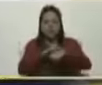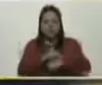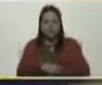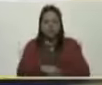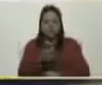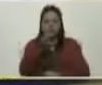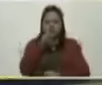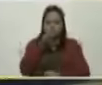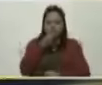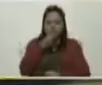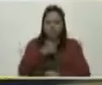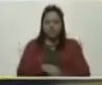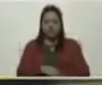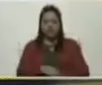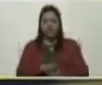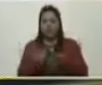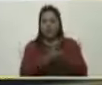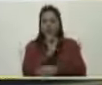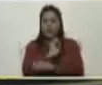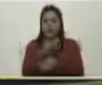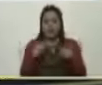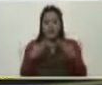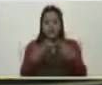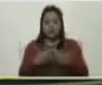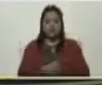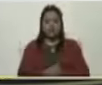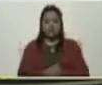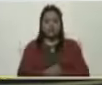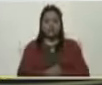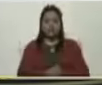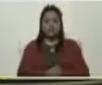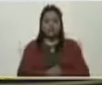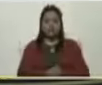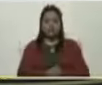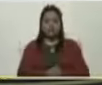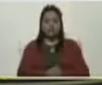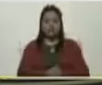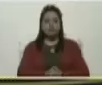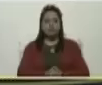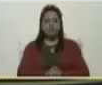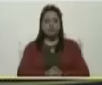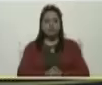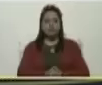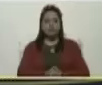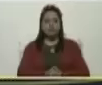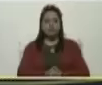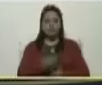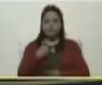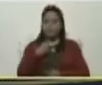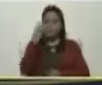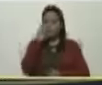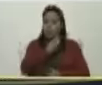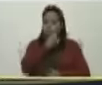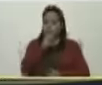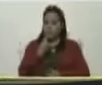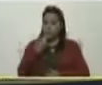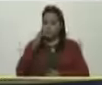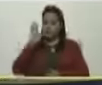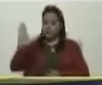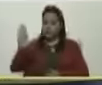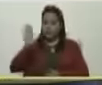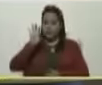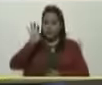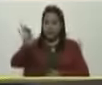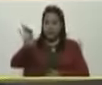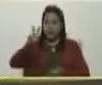todo la medicina para los casos de emergencia, ¿no? Y ratificar mi compromiso por la paz, por el país, y que yo